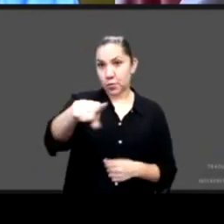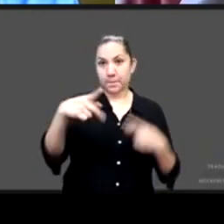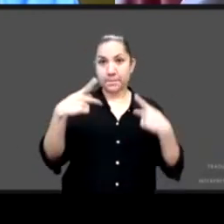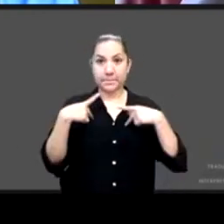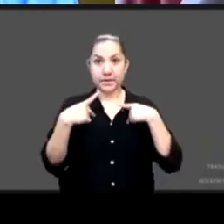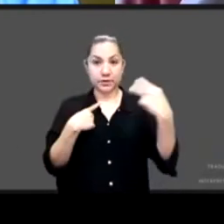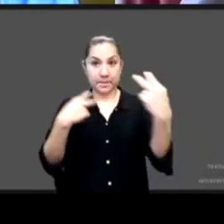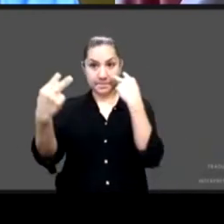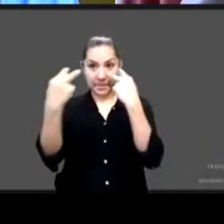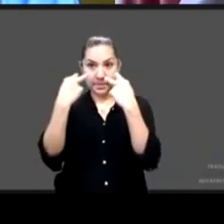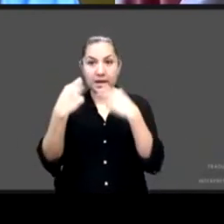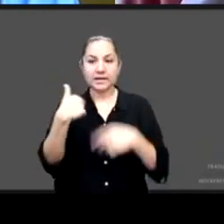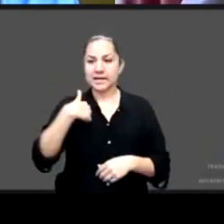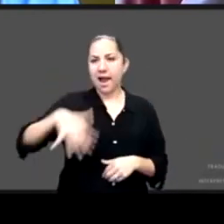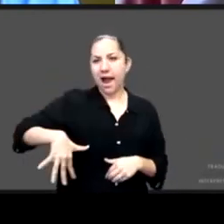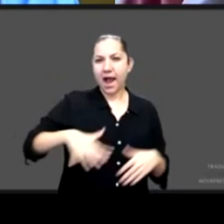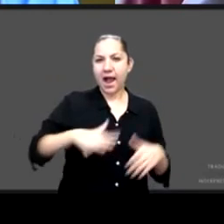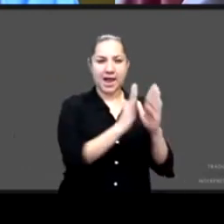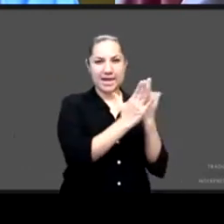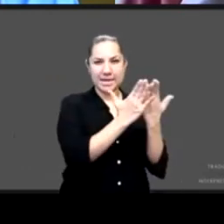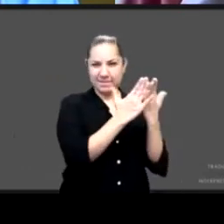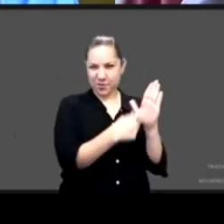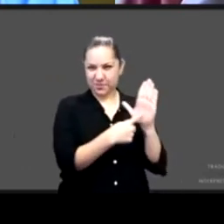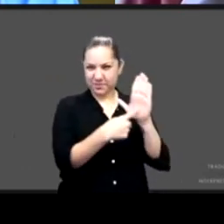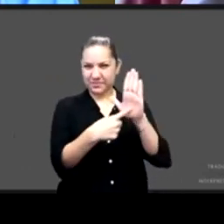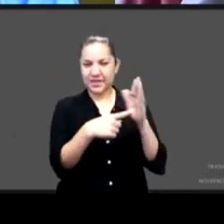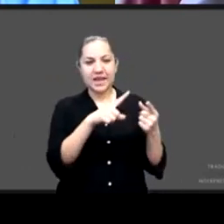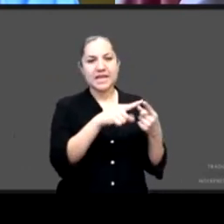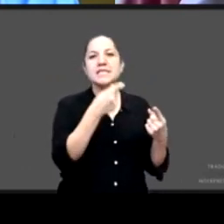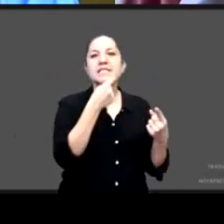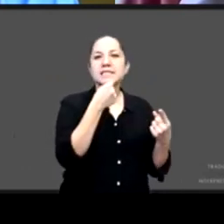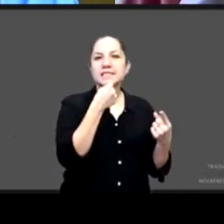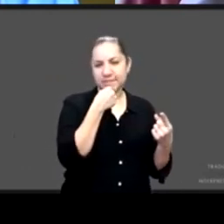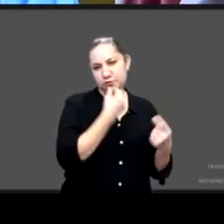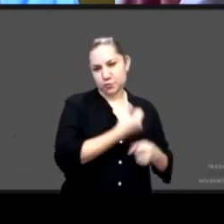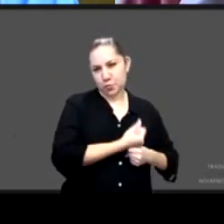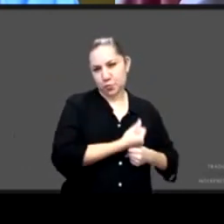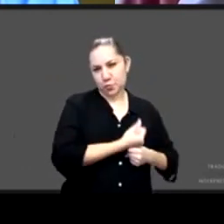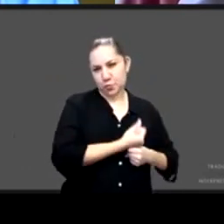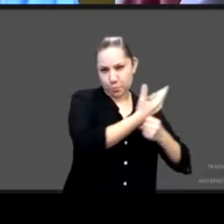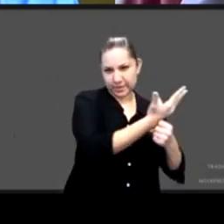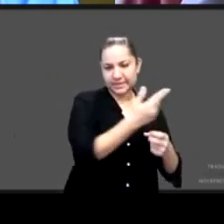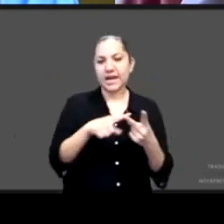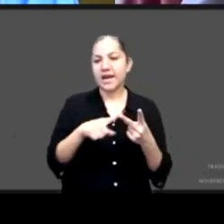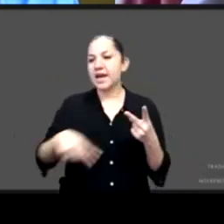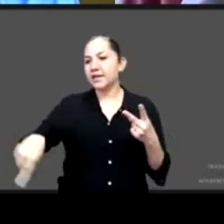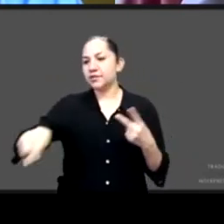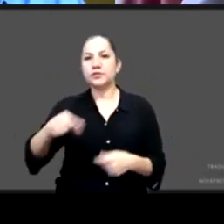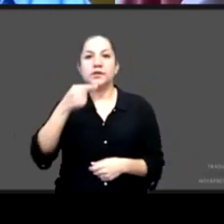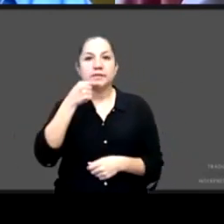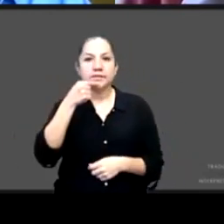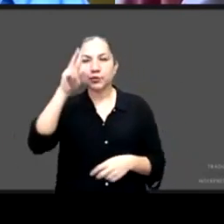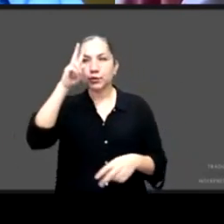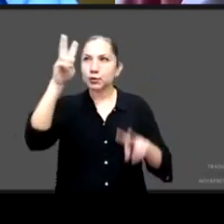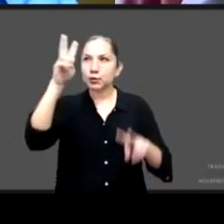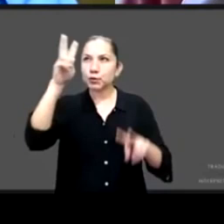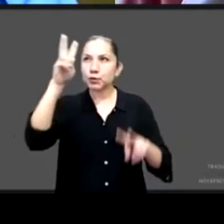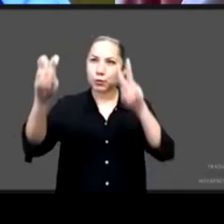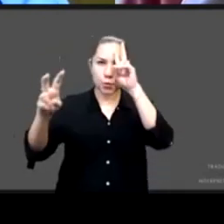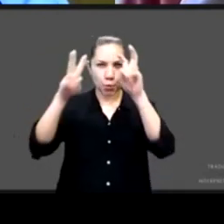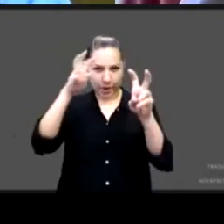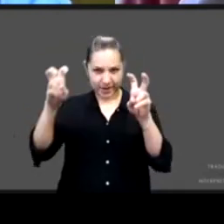de poesía para niños como el de sueños de niñas y niños mexicanos y muchos otros libros más están